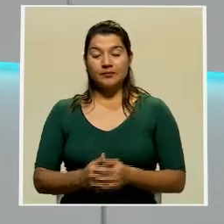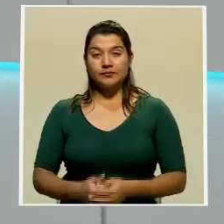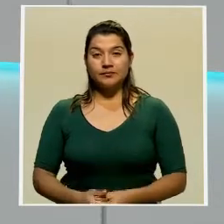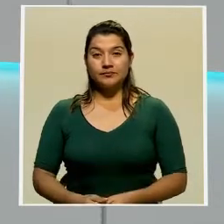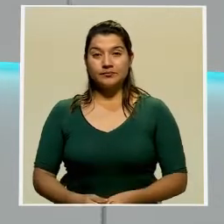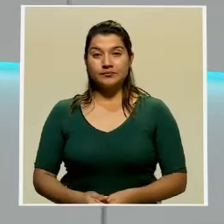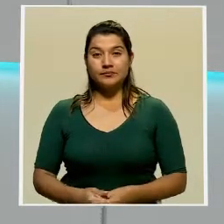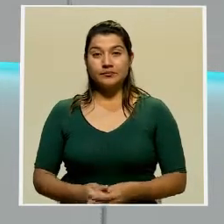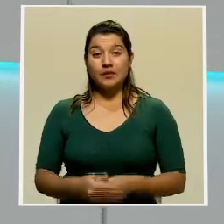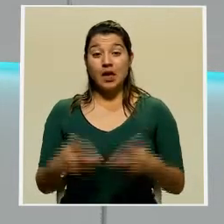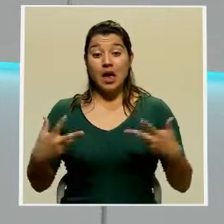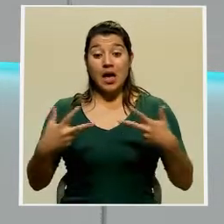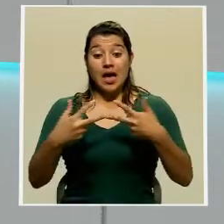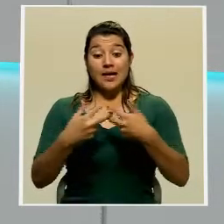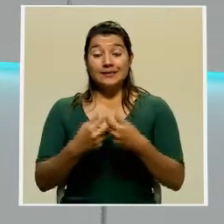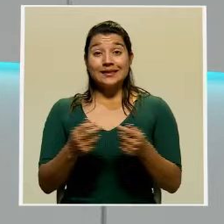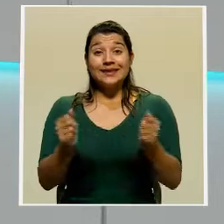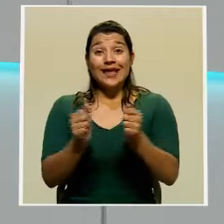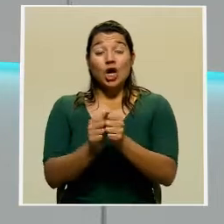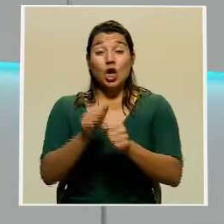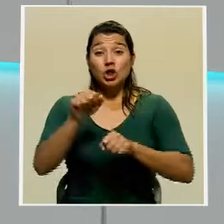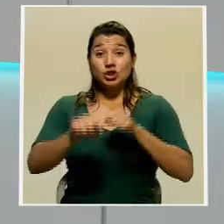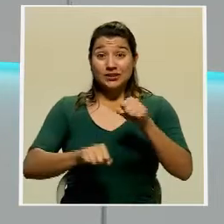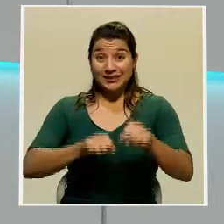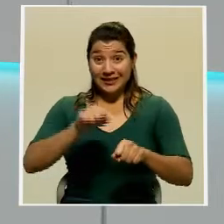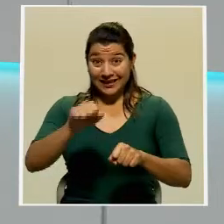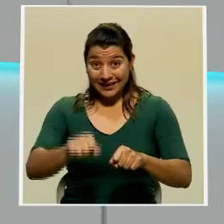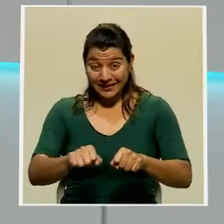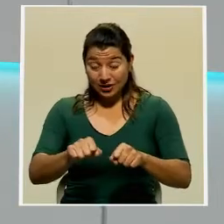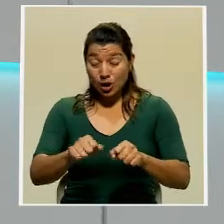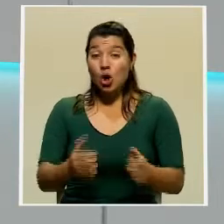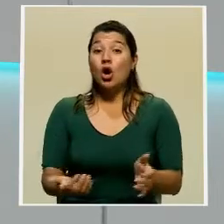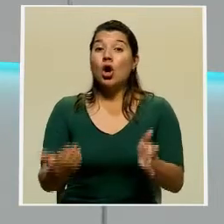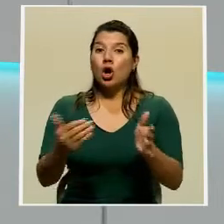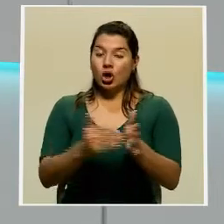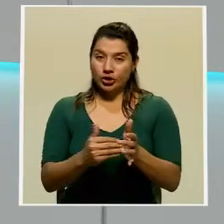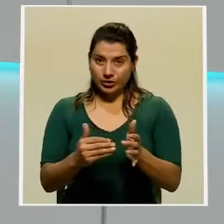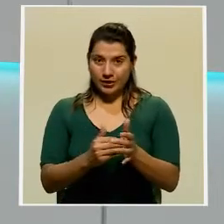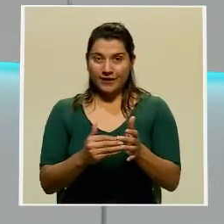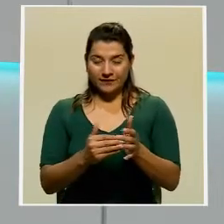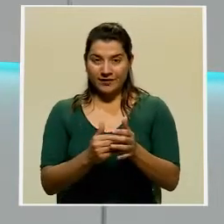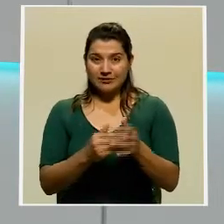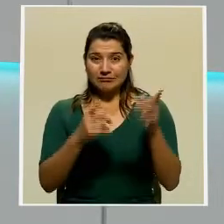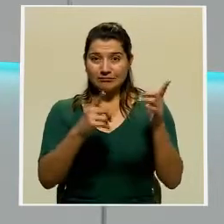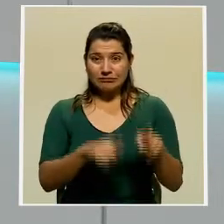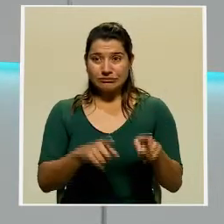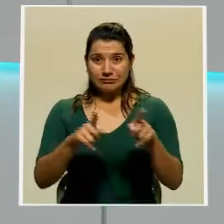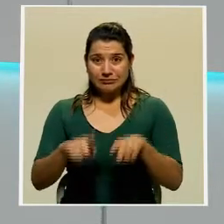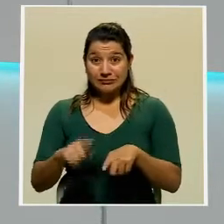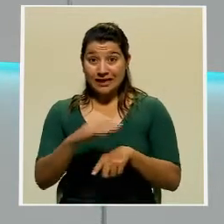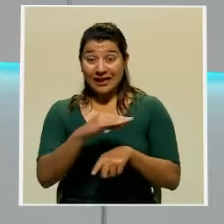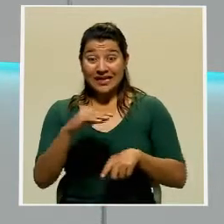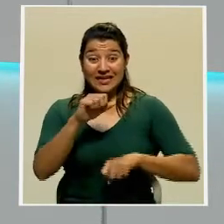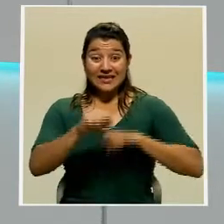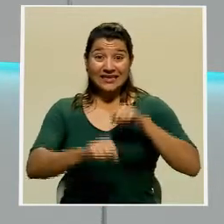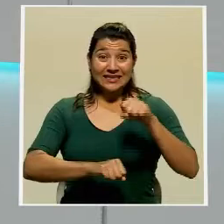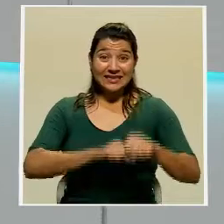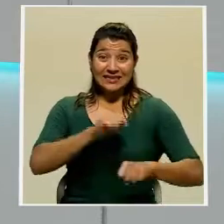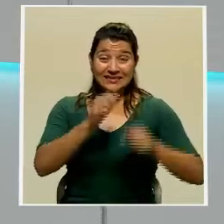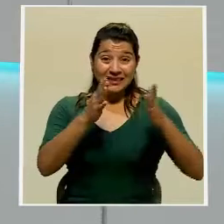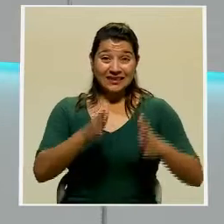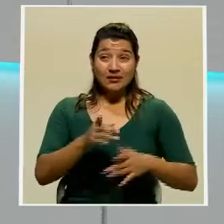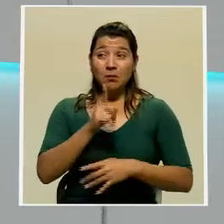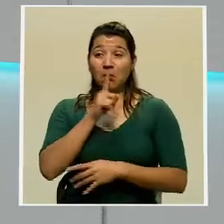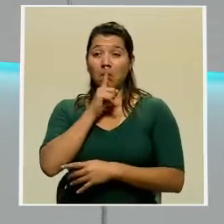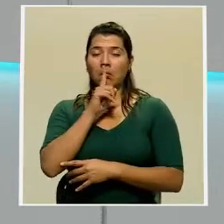accidentes con ciclistas en carretera vuelve a poner la mira y los ciclistas levantan la voz